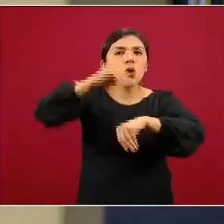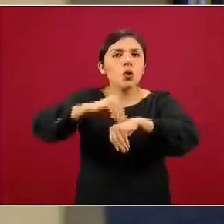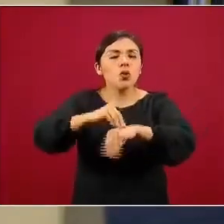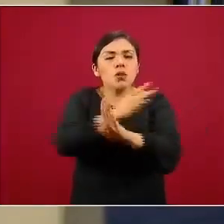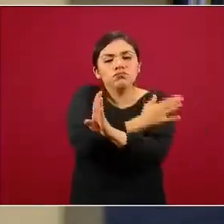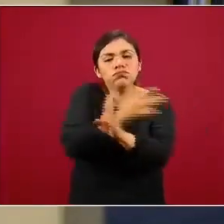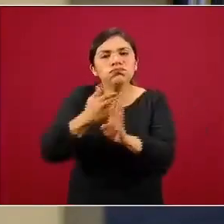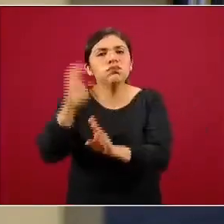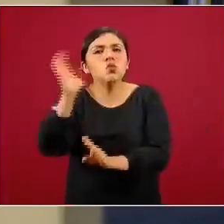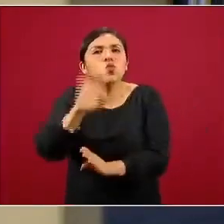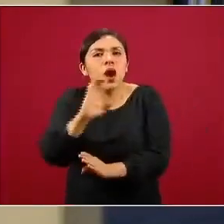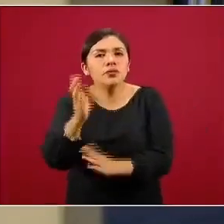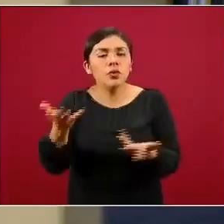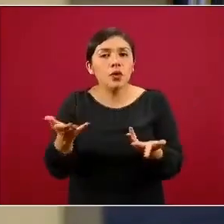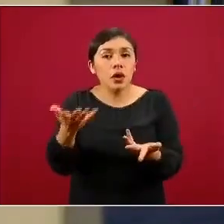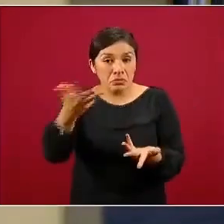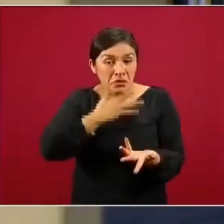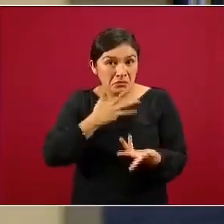incremento? Y si ya tienen